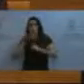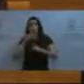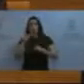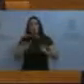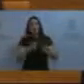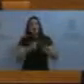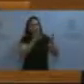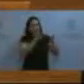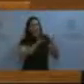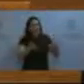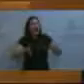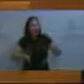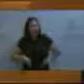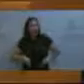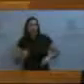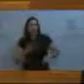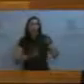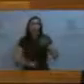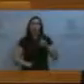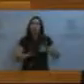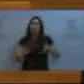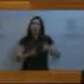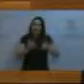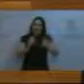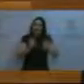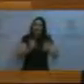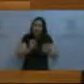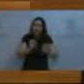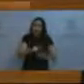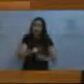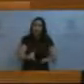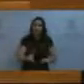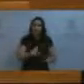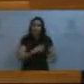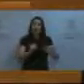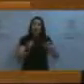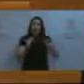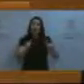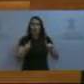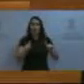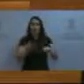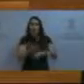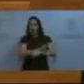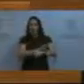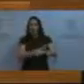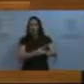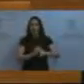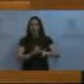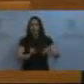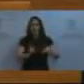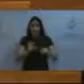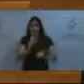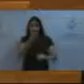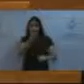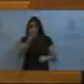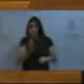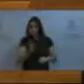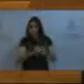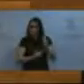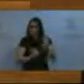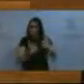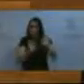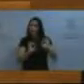problema. Ese problema ocurría, existía. Comienza, entonces, la movilización general de la Consejería de Sanidad del SESPA, en particular,